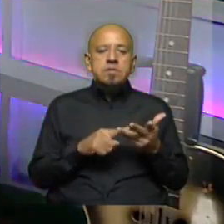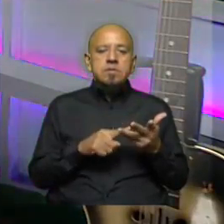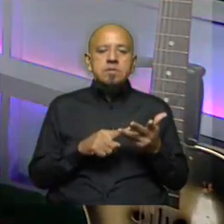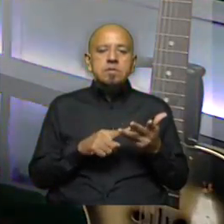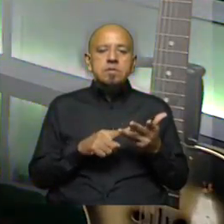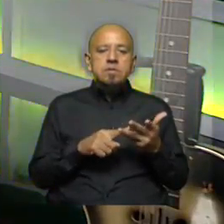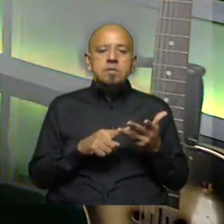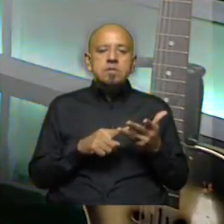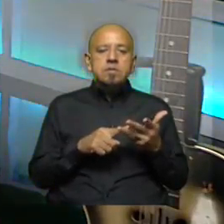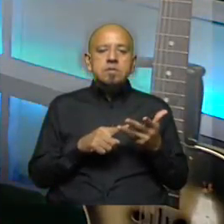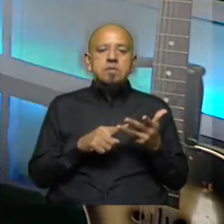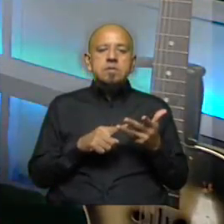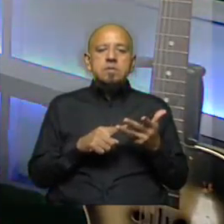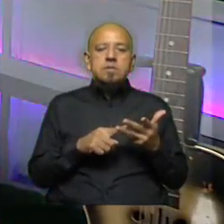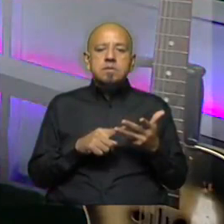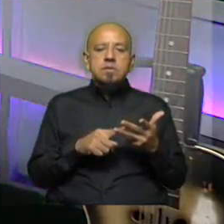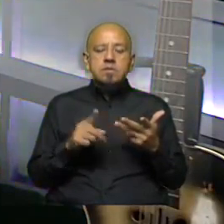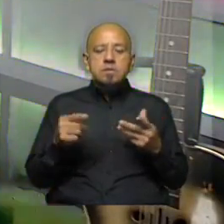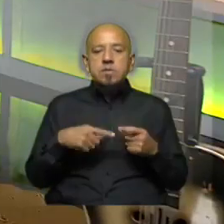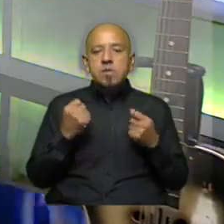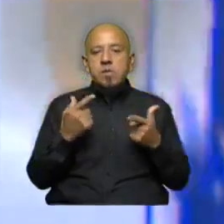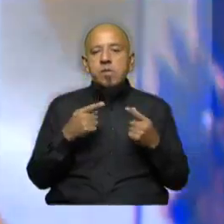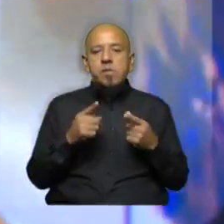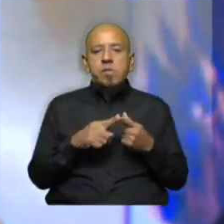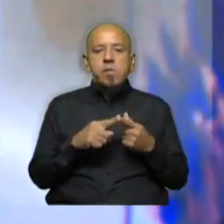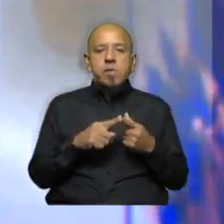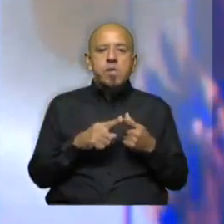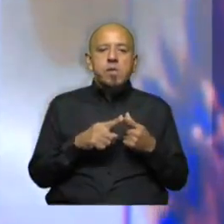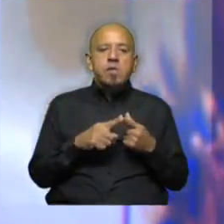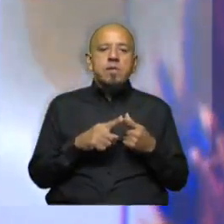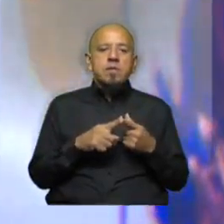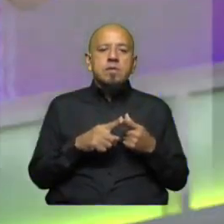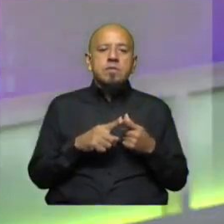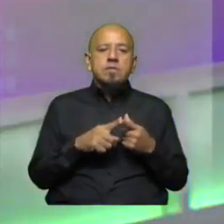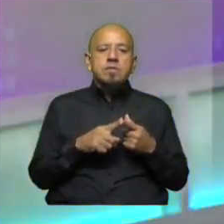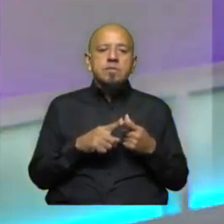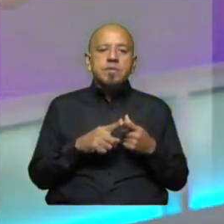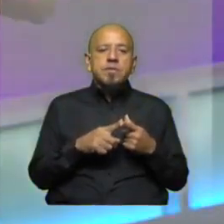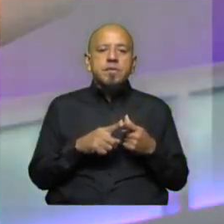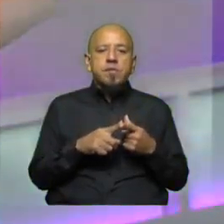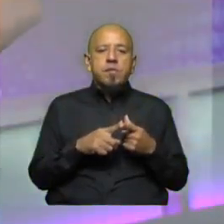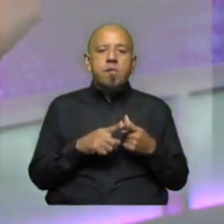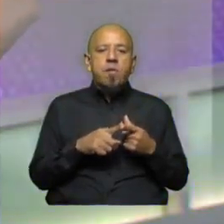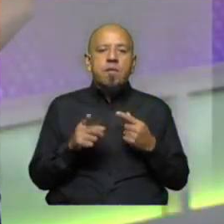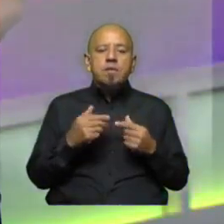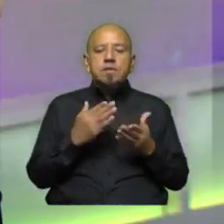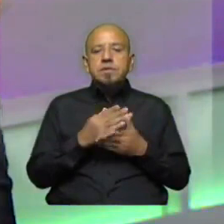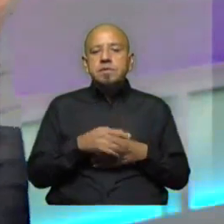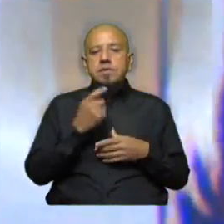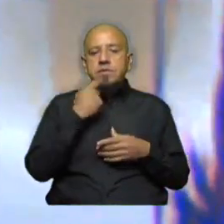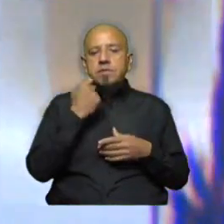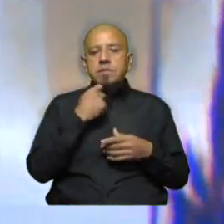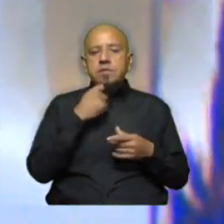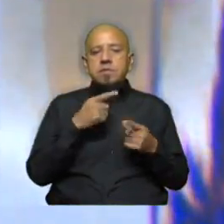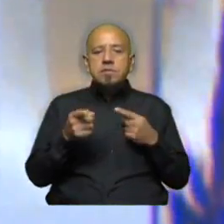nombre, pero no decimos qué instrumento toca. Porque esa es la sorpresa. Ay, se le escapó un pedacito. Capaz que alguien... Siempre nos falta un invitado y después me dice, che, no